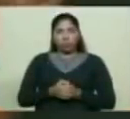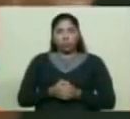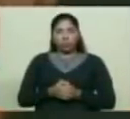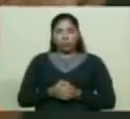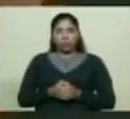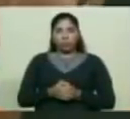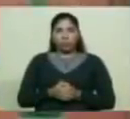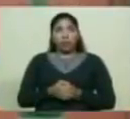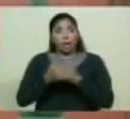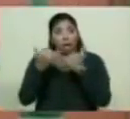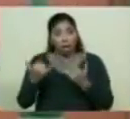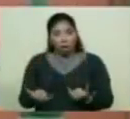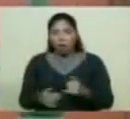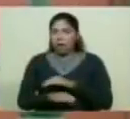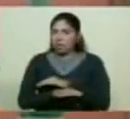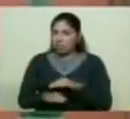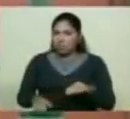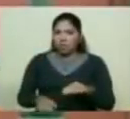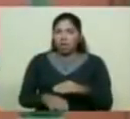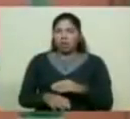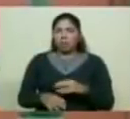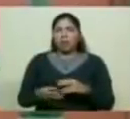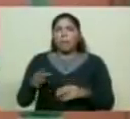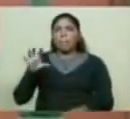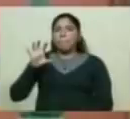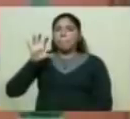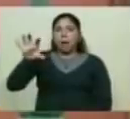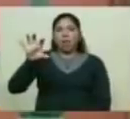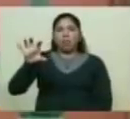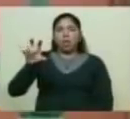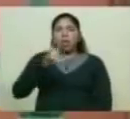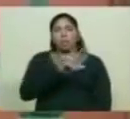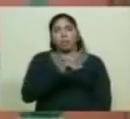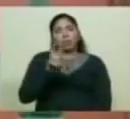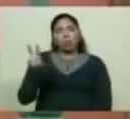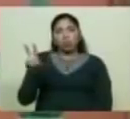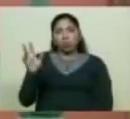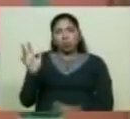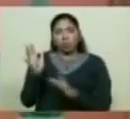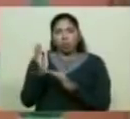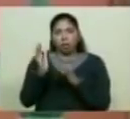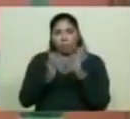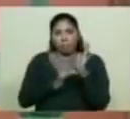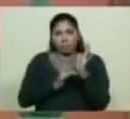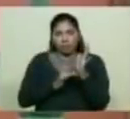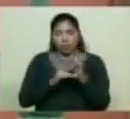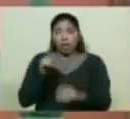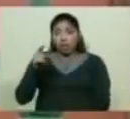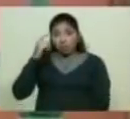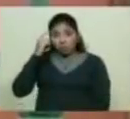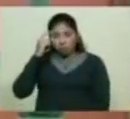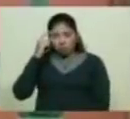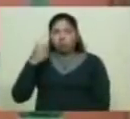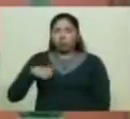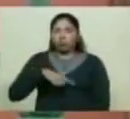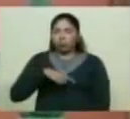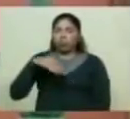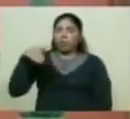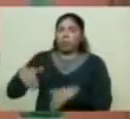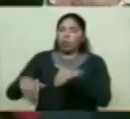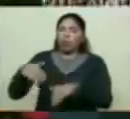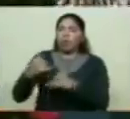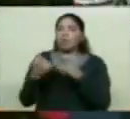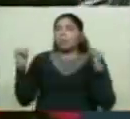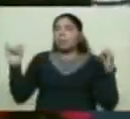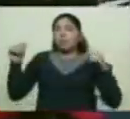ahora toca la batalla por la patria del 22 de abril ese día votaremos por la independencia